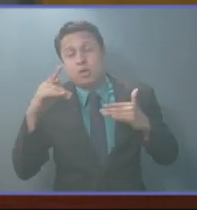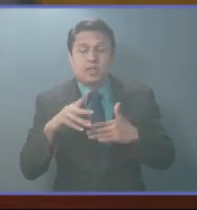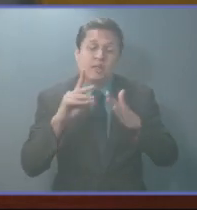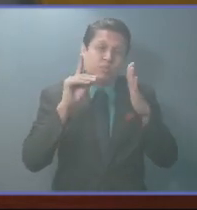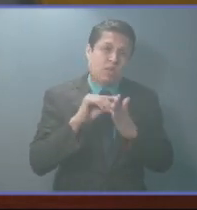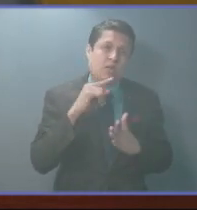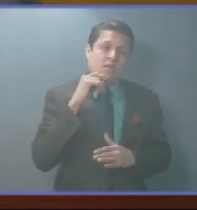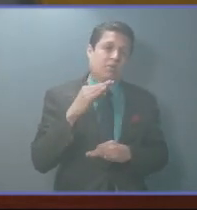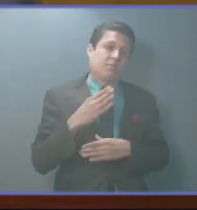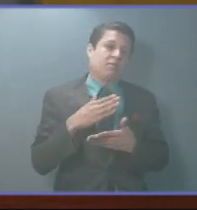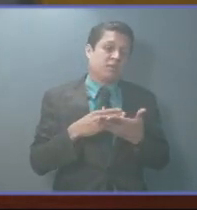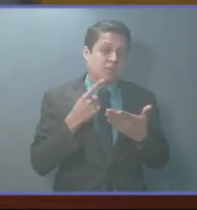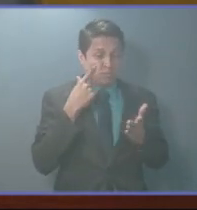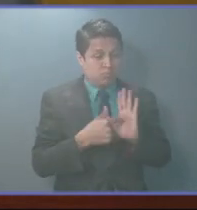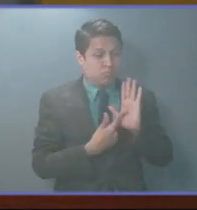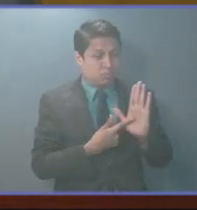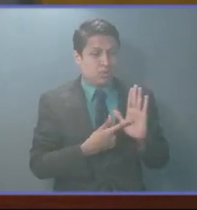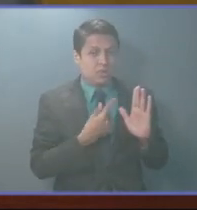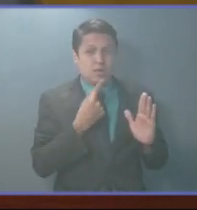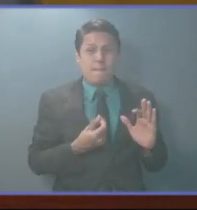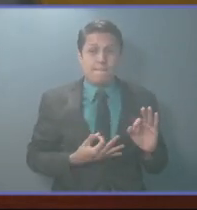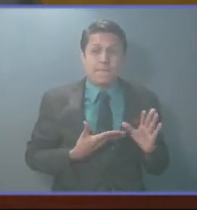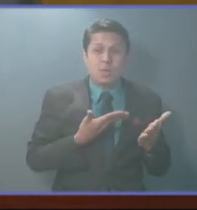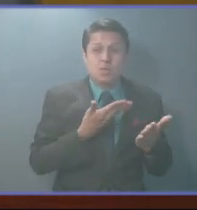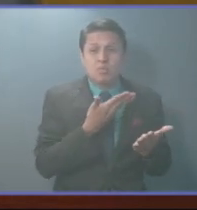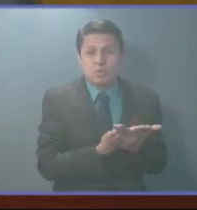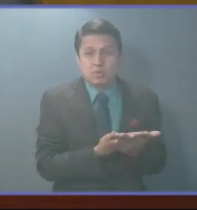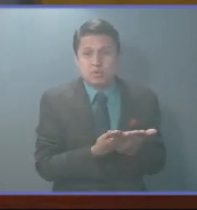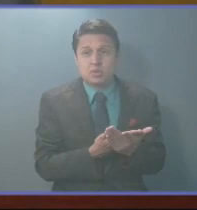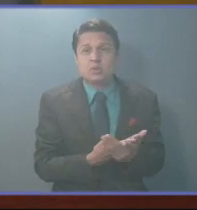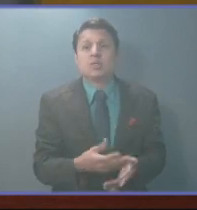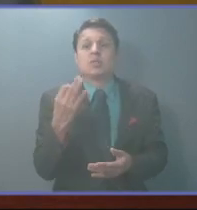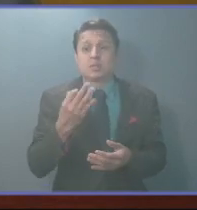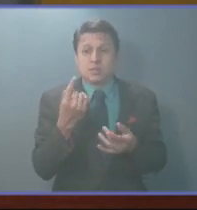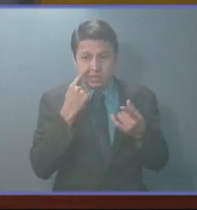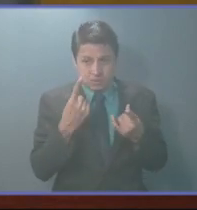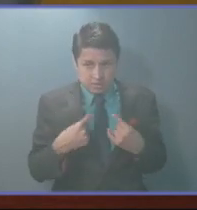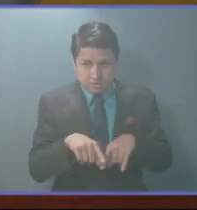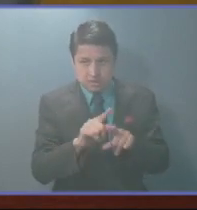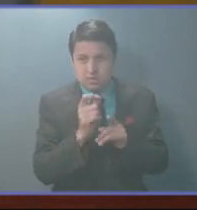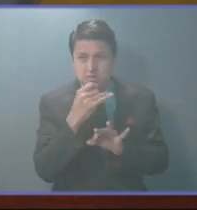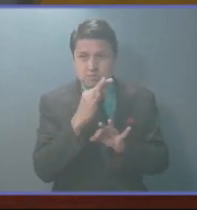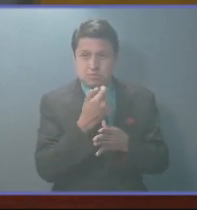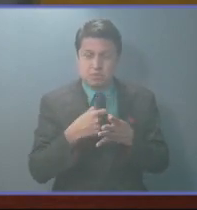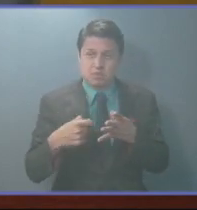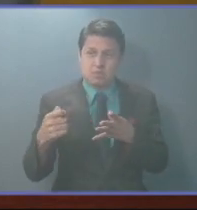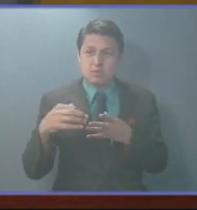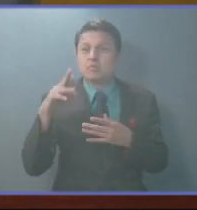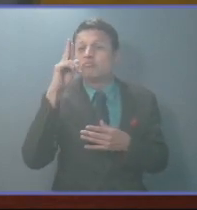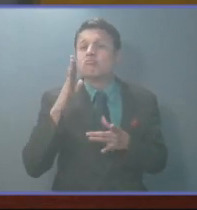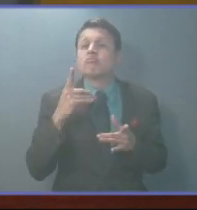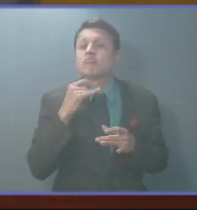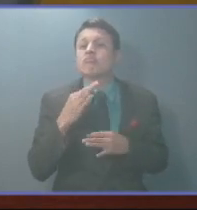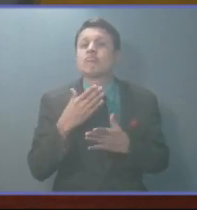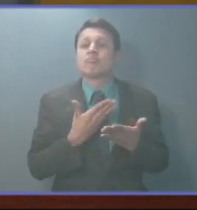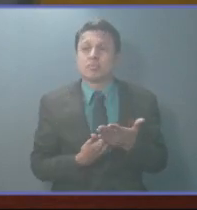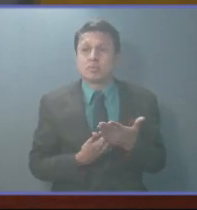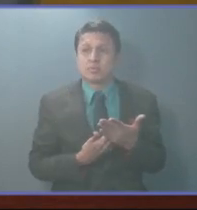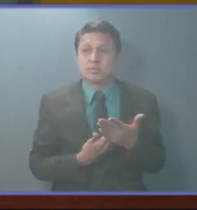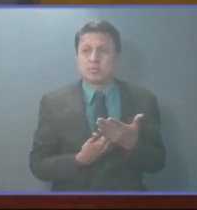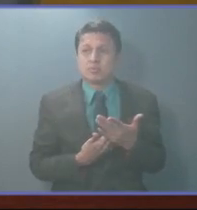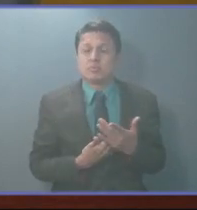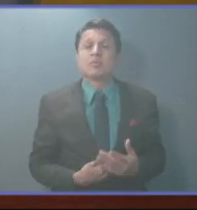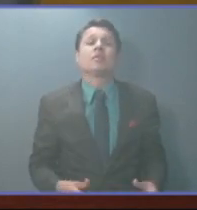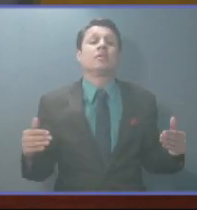que mocionen la interpelación deberán argumentar por escrito las razones de su petición